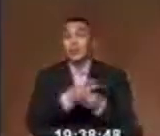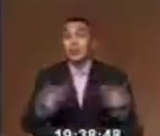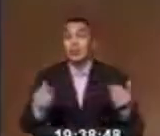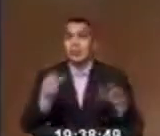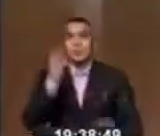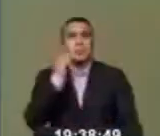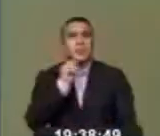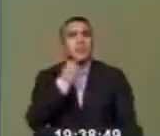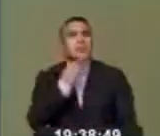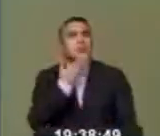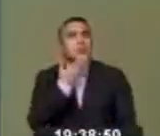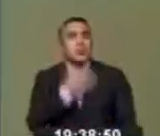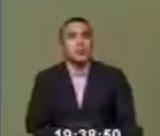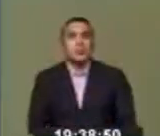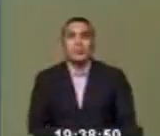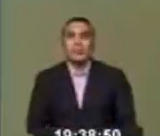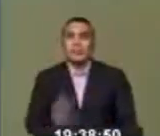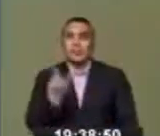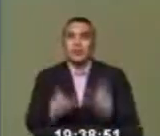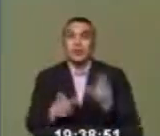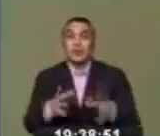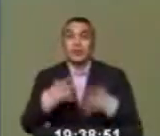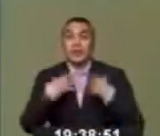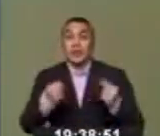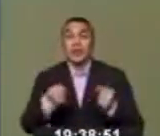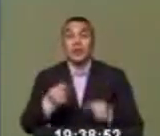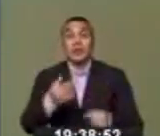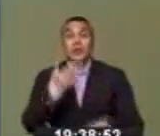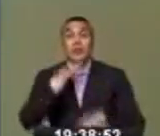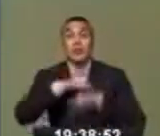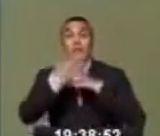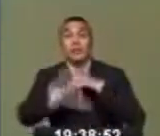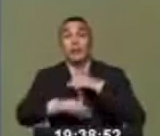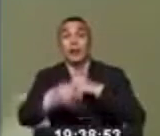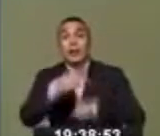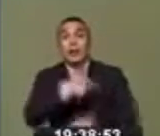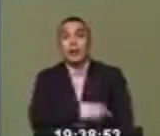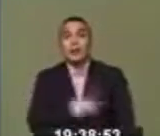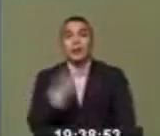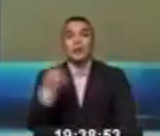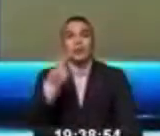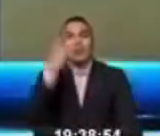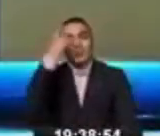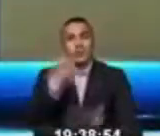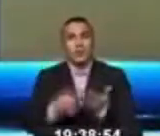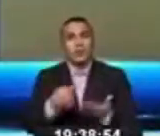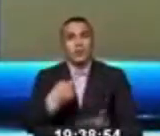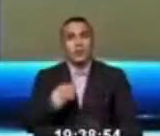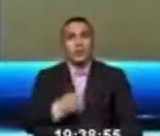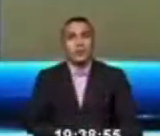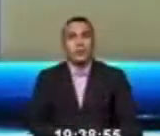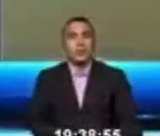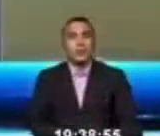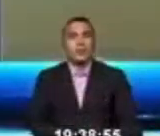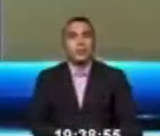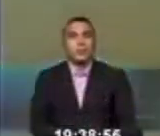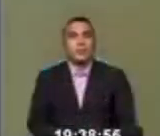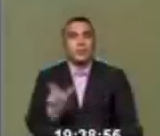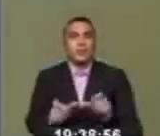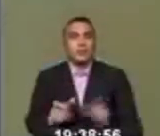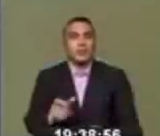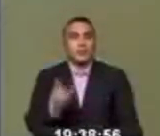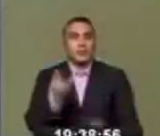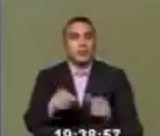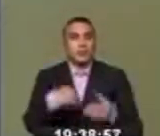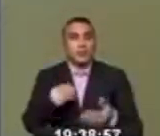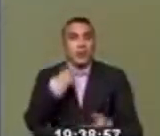el experto aclara. Pero la gente no se sana por el agua del mar, se sana porque simplemente es la enfermedad en la gran mayoría de casos. Entonces, si a ese